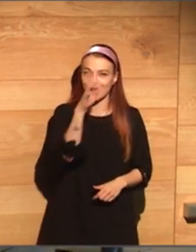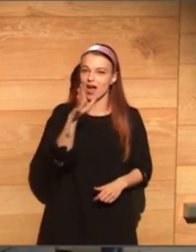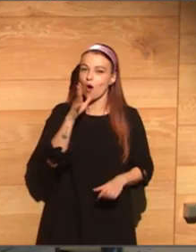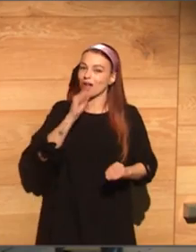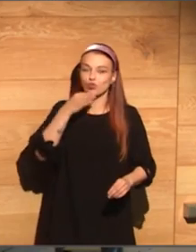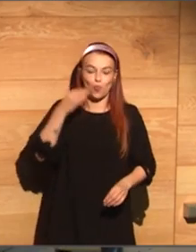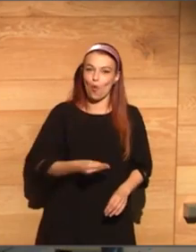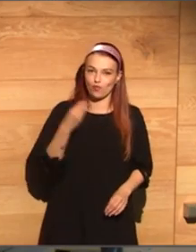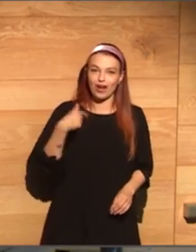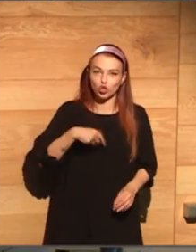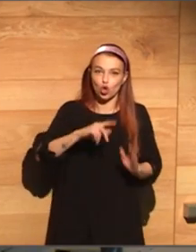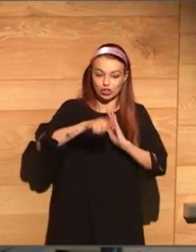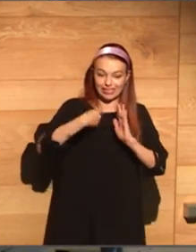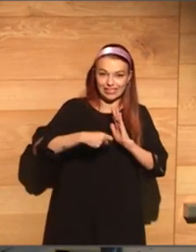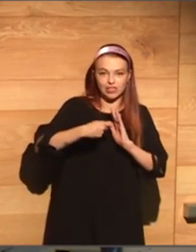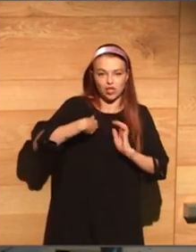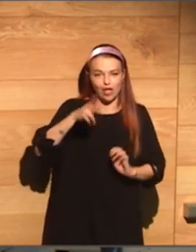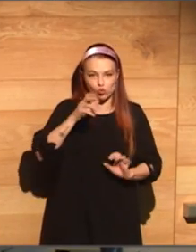era algo que yo escuchaba. En